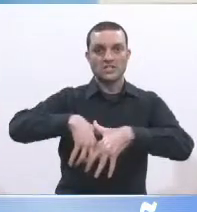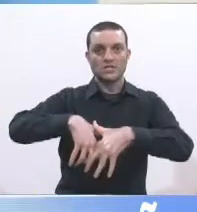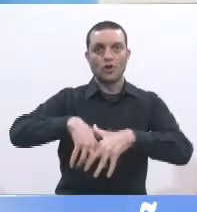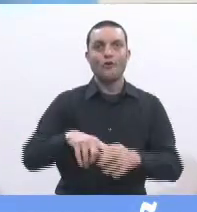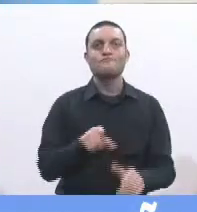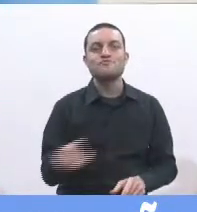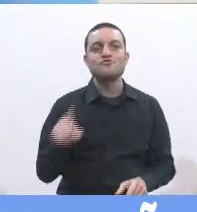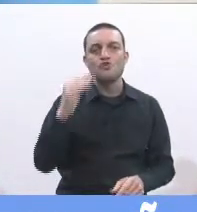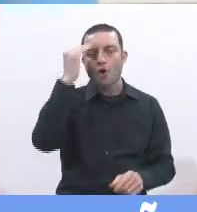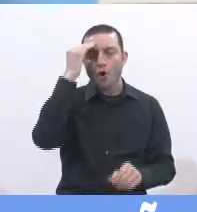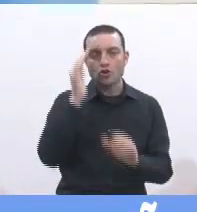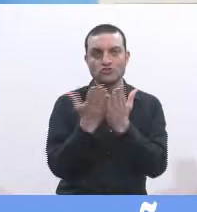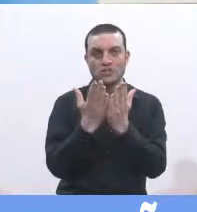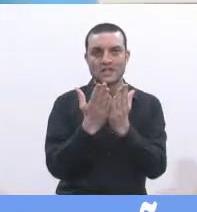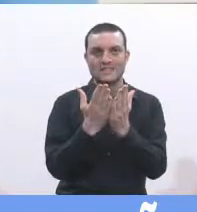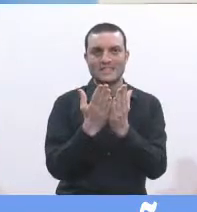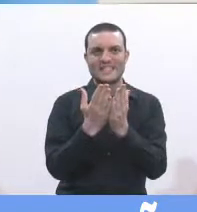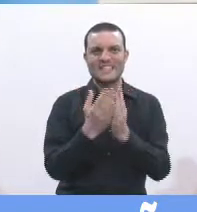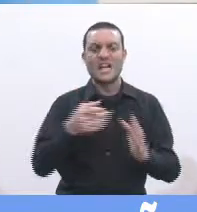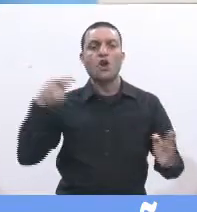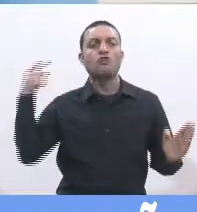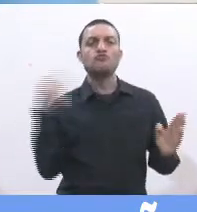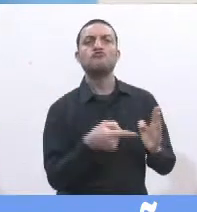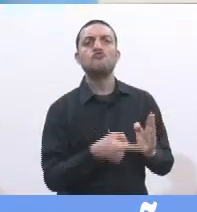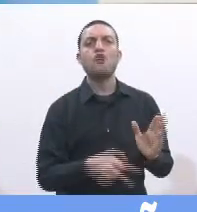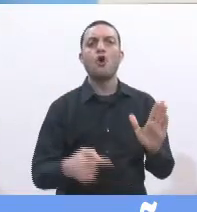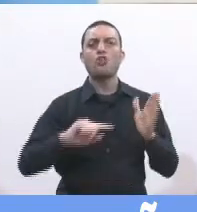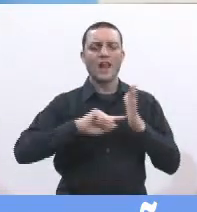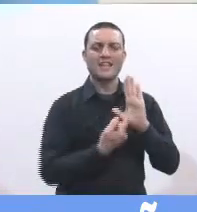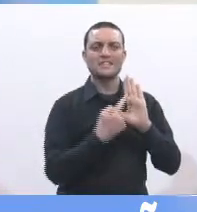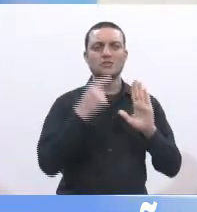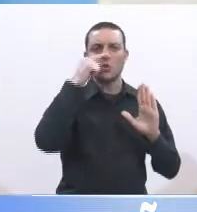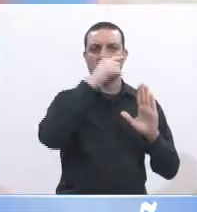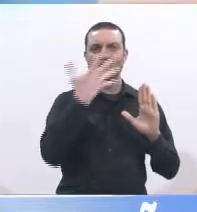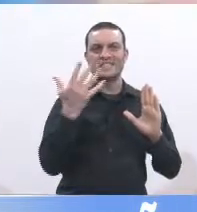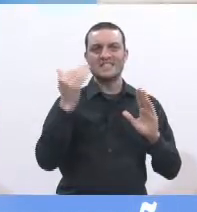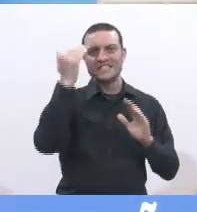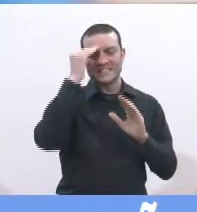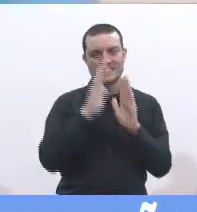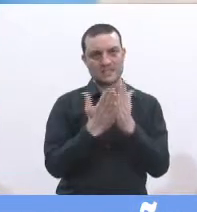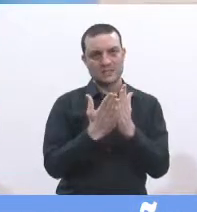de frente y directo el artículo 75 de la Constitución Nacional. Y después, que